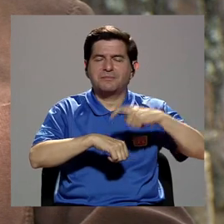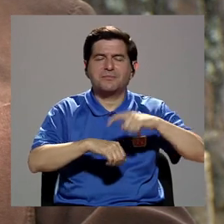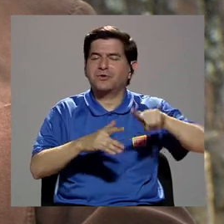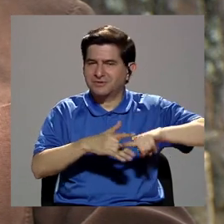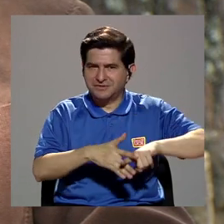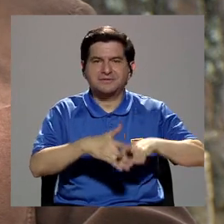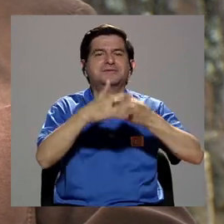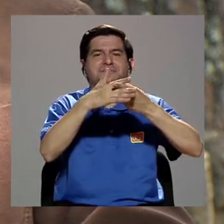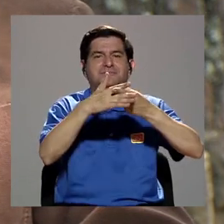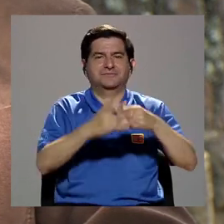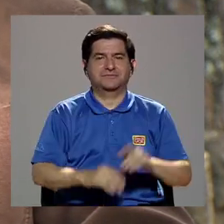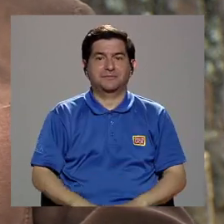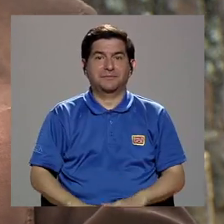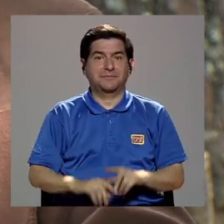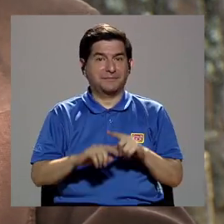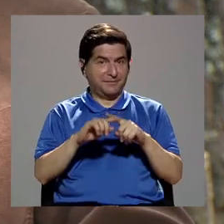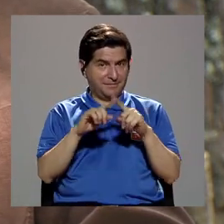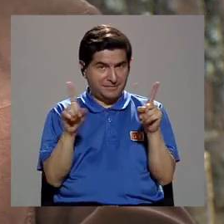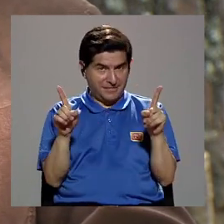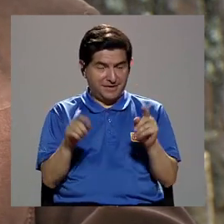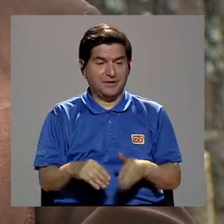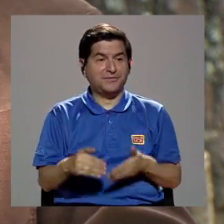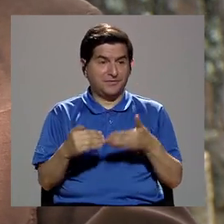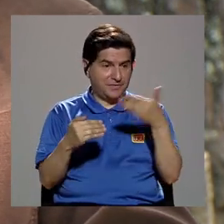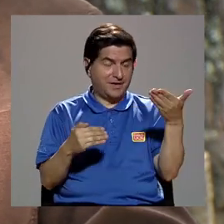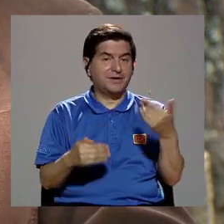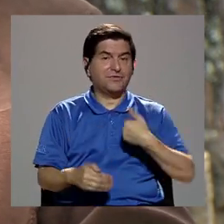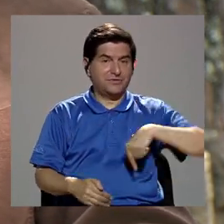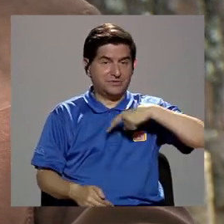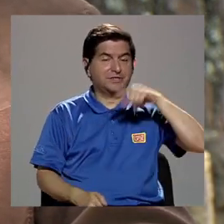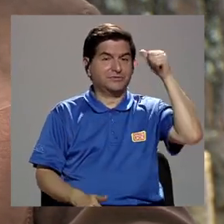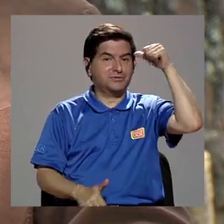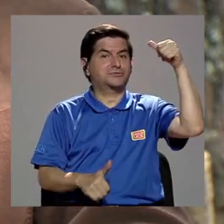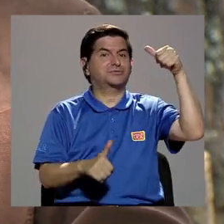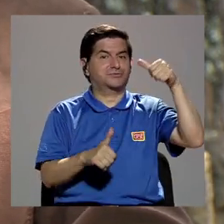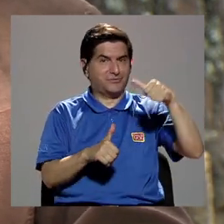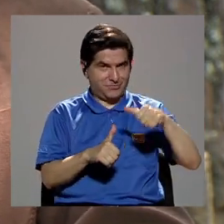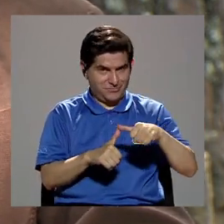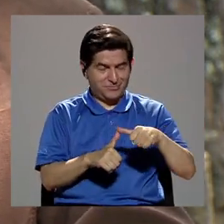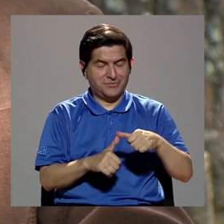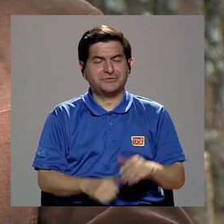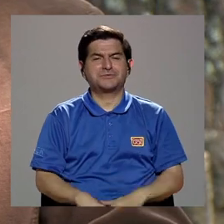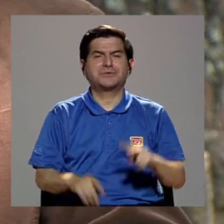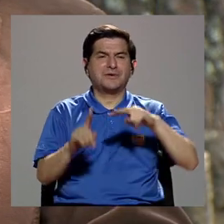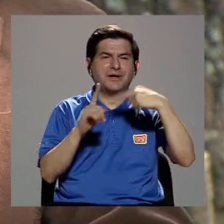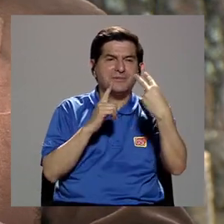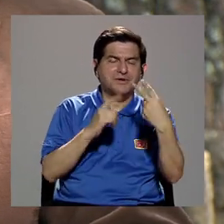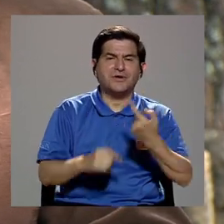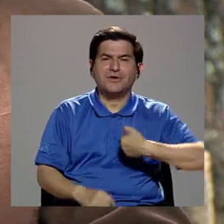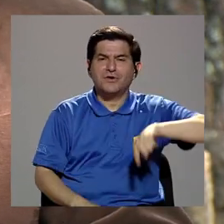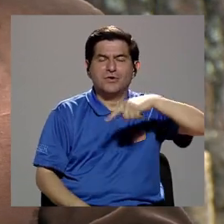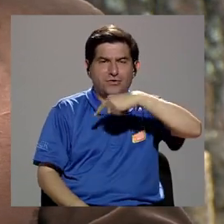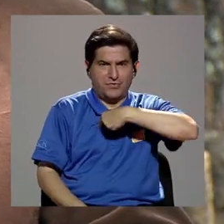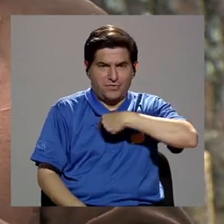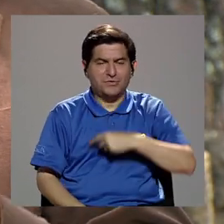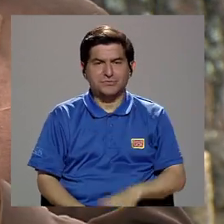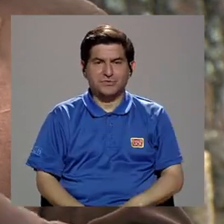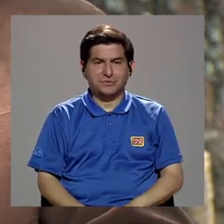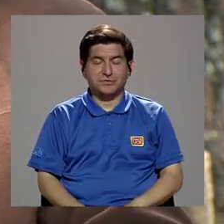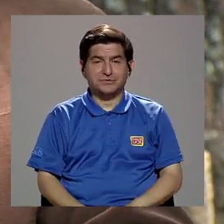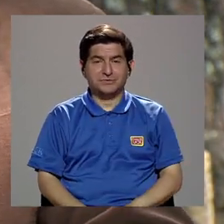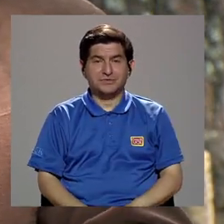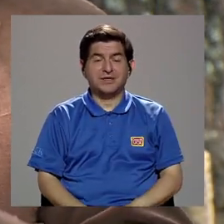momento podemos empezar a activarla. Sin embargo, sí hay elementos que tenemos que tener en cuenta, que desde el punto de vista de cuándo tenemos